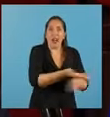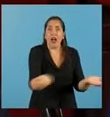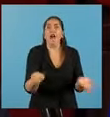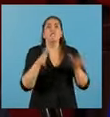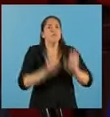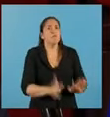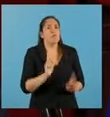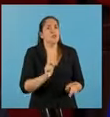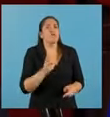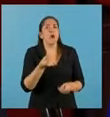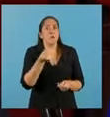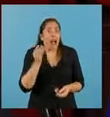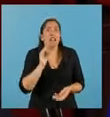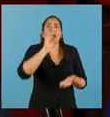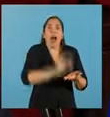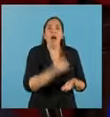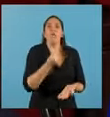patria.